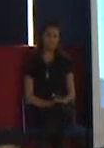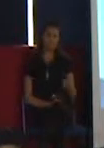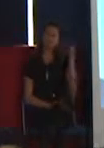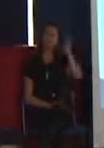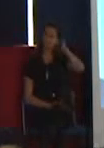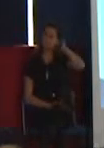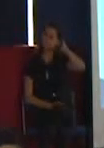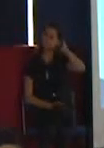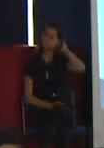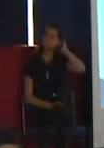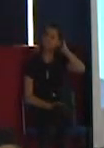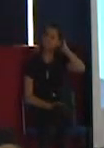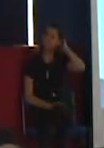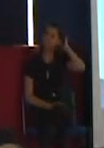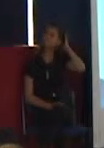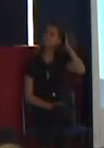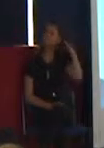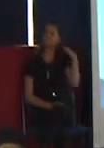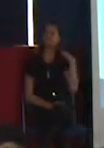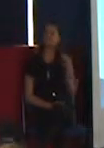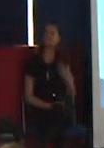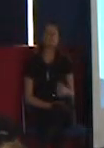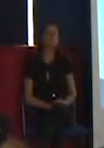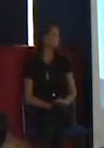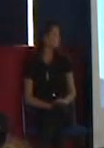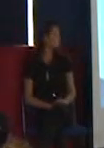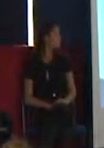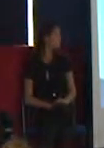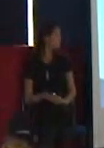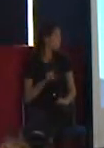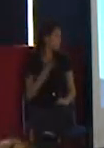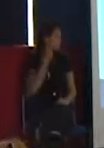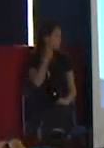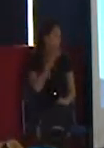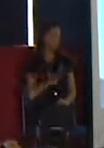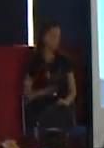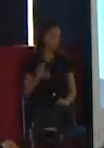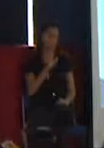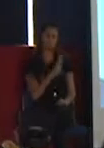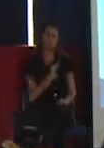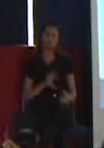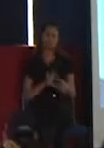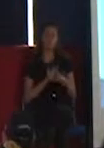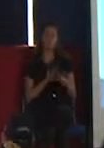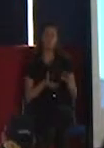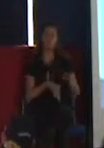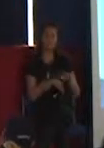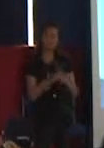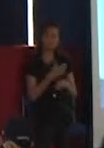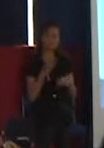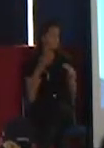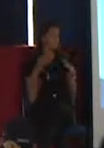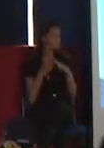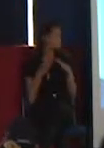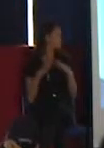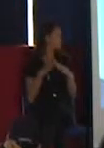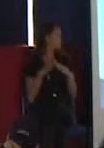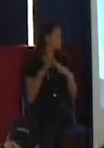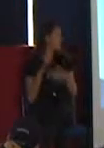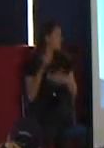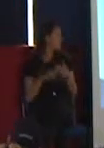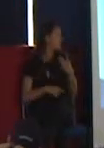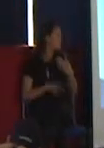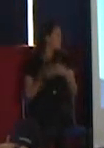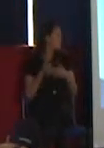El Gobierno Nacional, a través del Ministerio de Hacienda y Crédito Público y el Departamento Nacional de Planeación, o de quienes